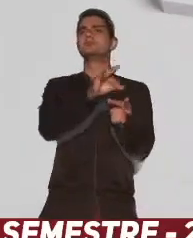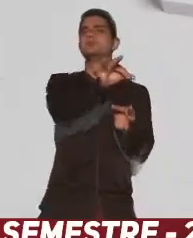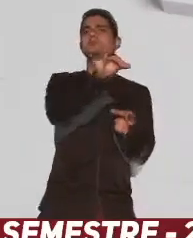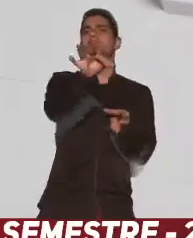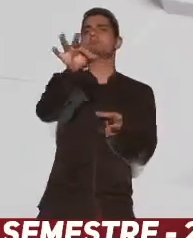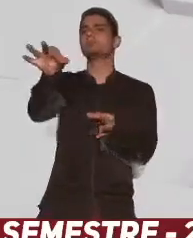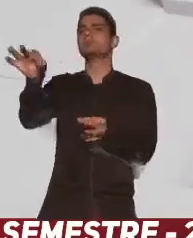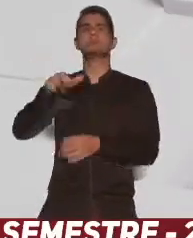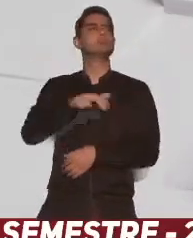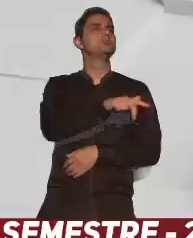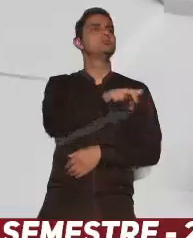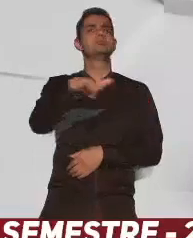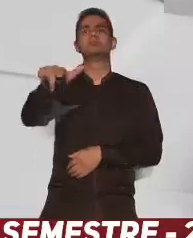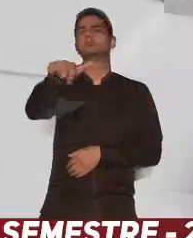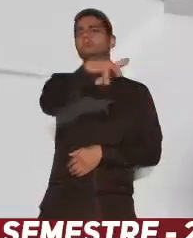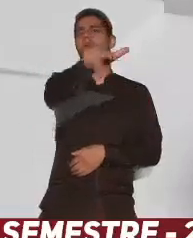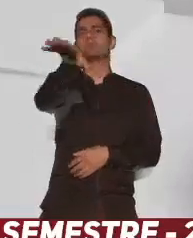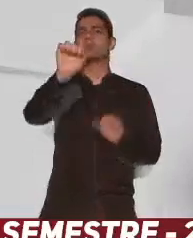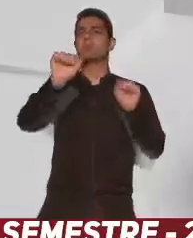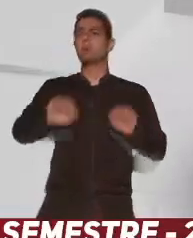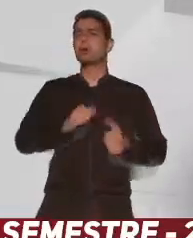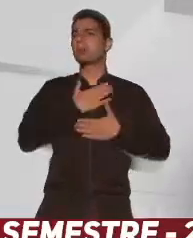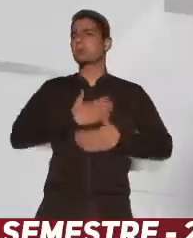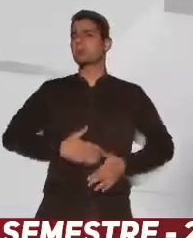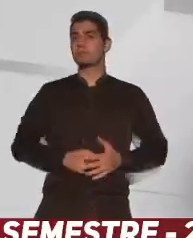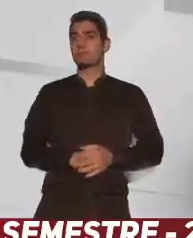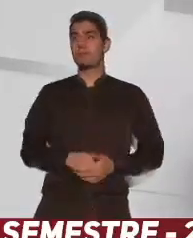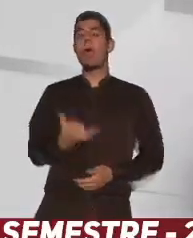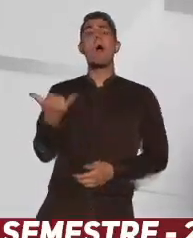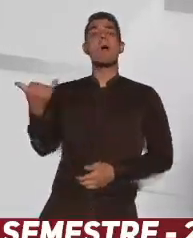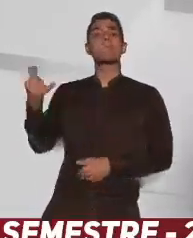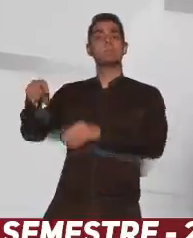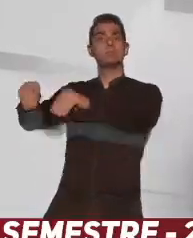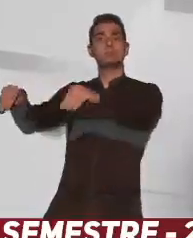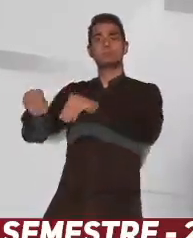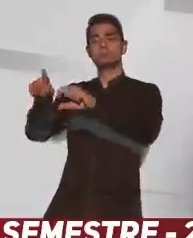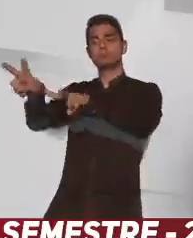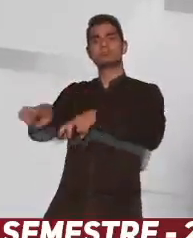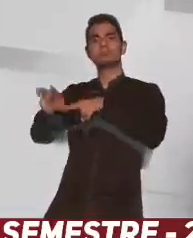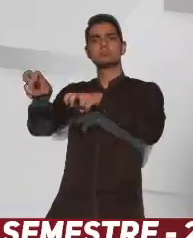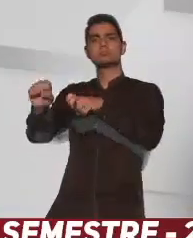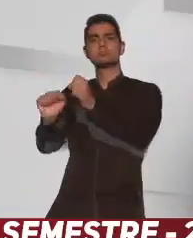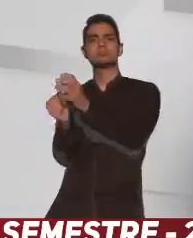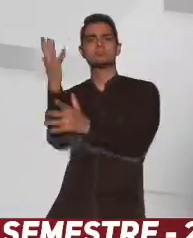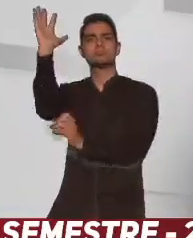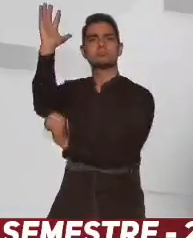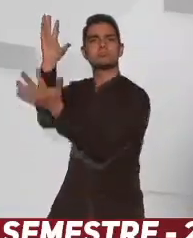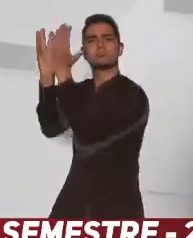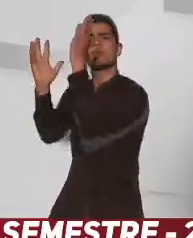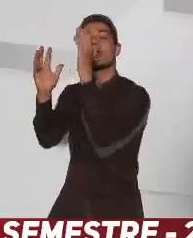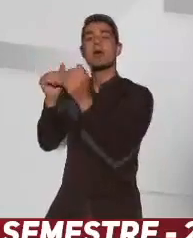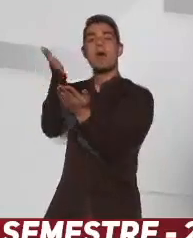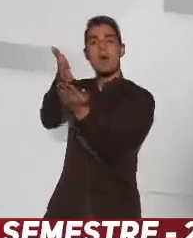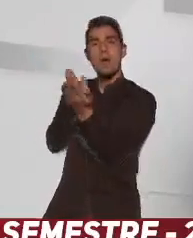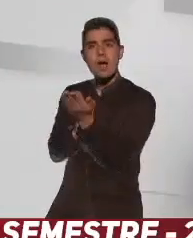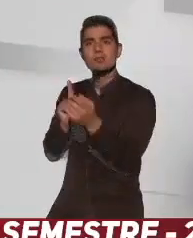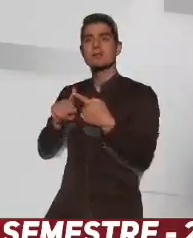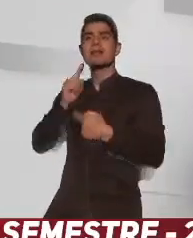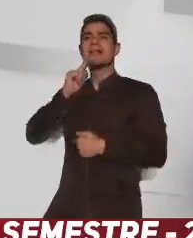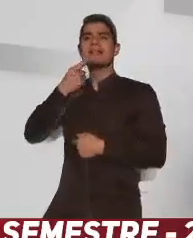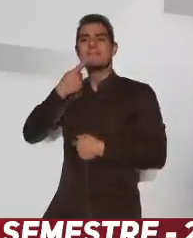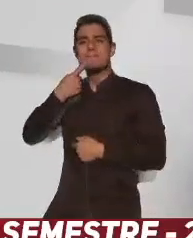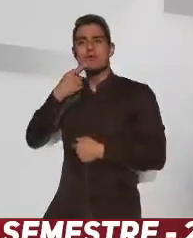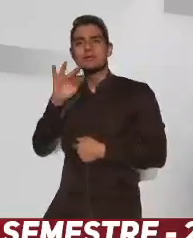técnica. En ese terreno sembré aguacate, limón Tahití y cítricos como el limón, naranja,